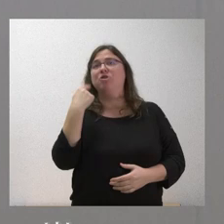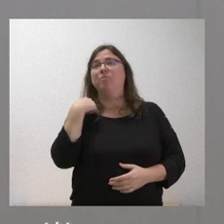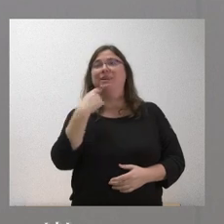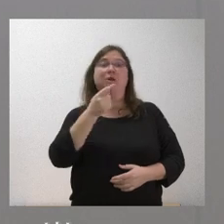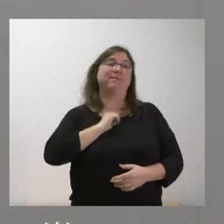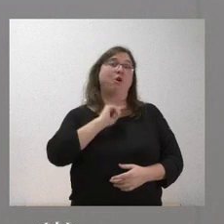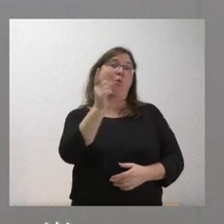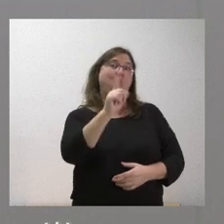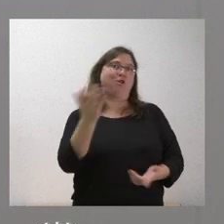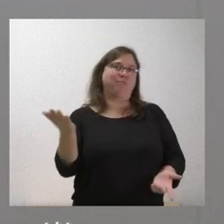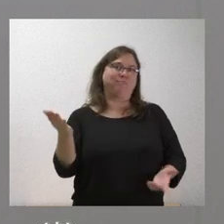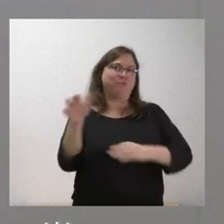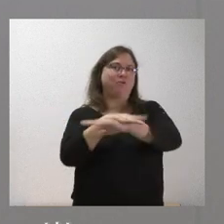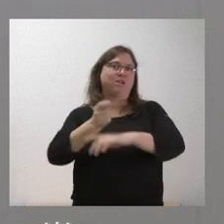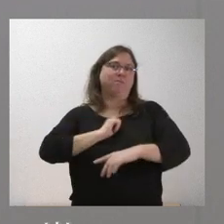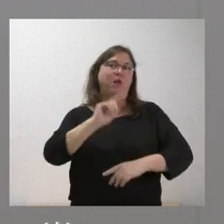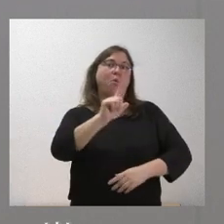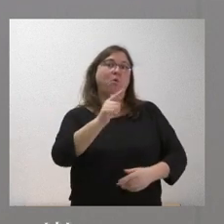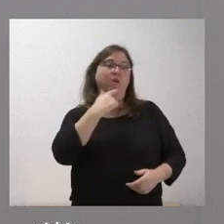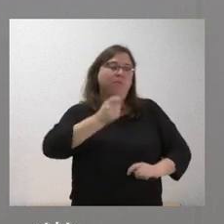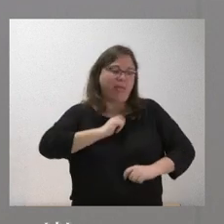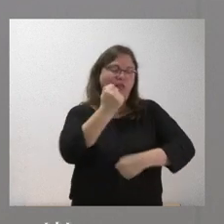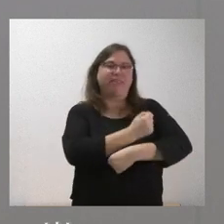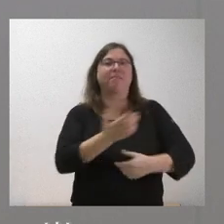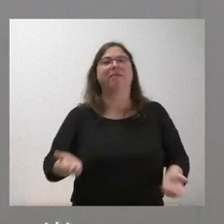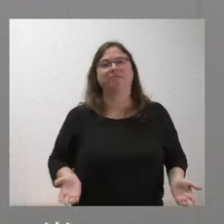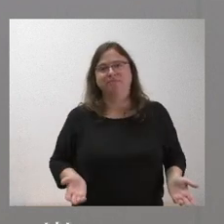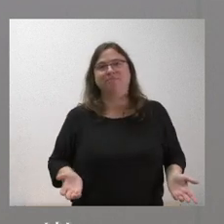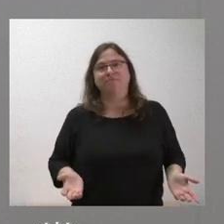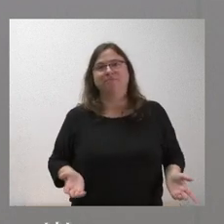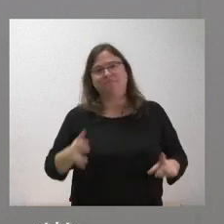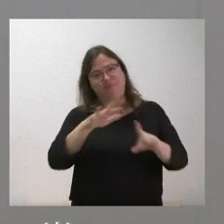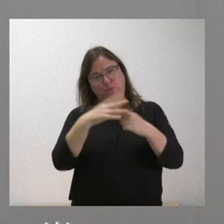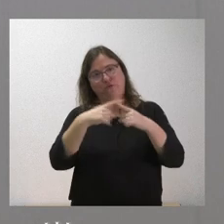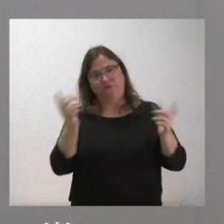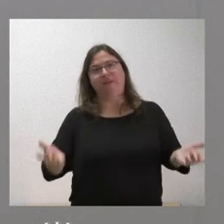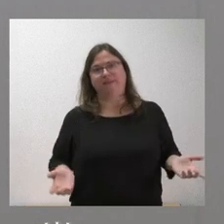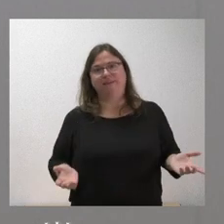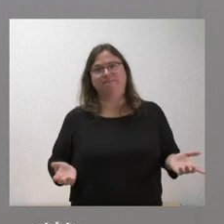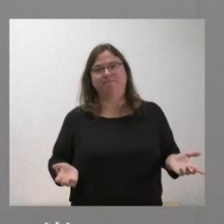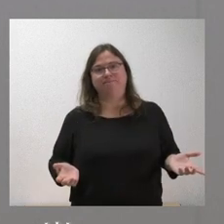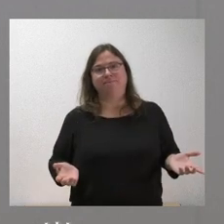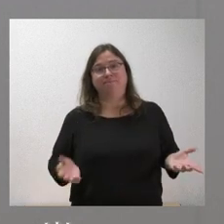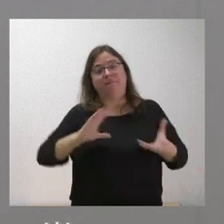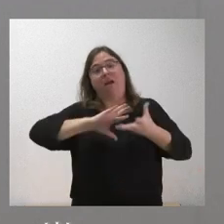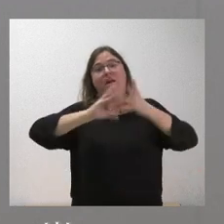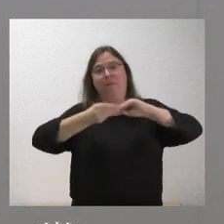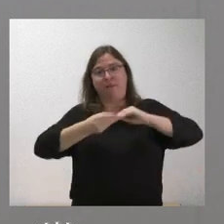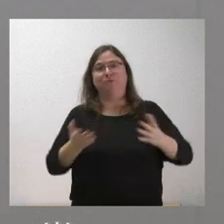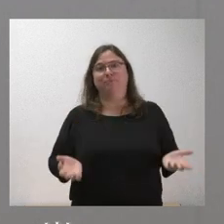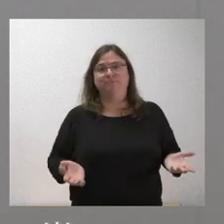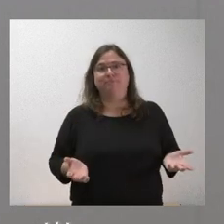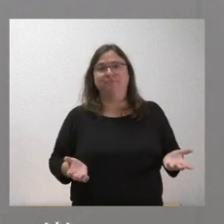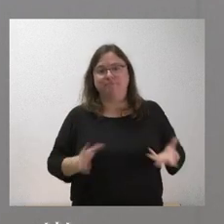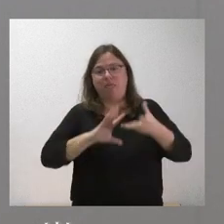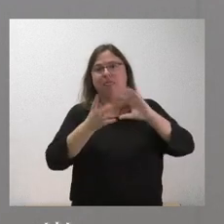de julio y ahora nos lo han dado en el mes de diciembre luego el escenario es un poco distinto nos estamos acoplando y